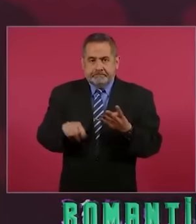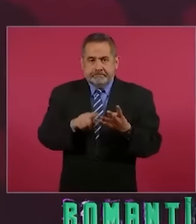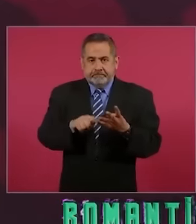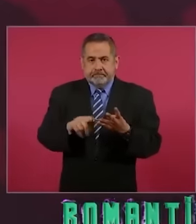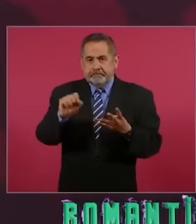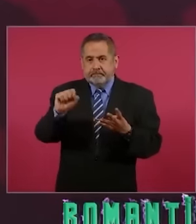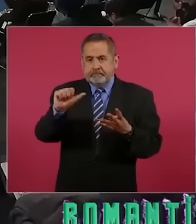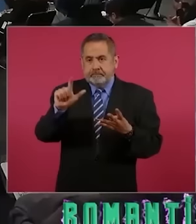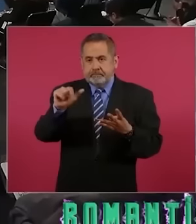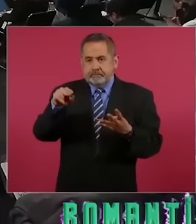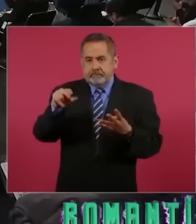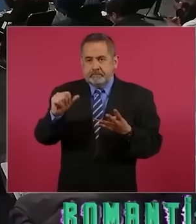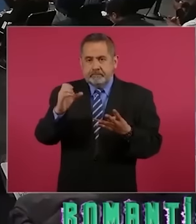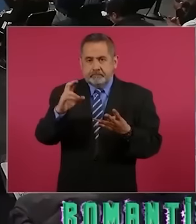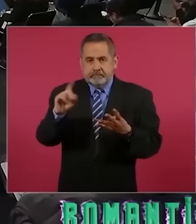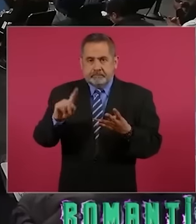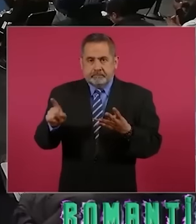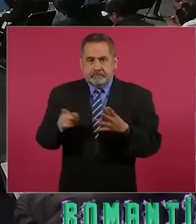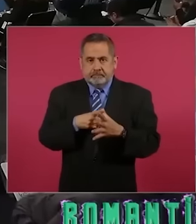Salina Cruz,